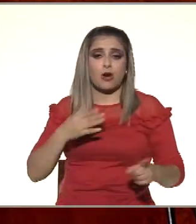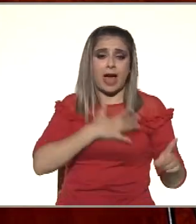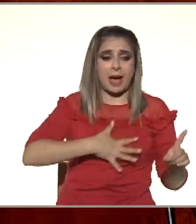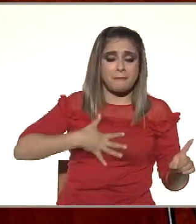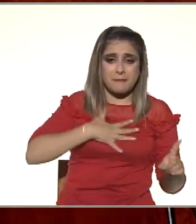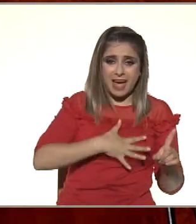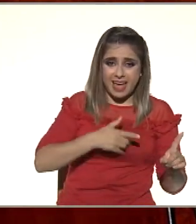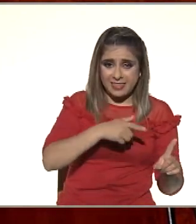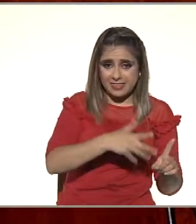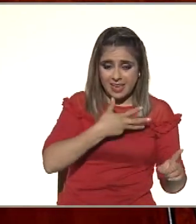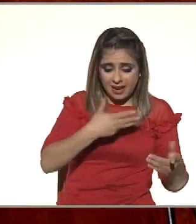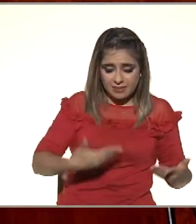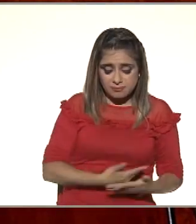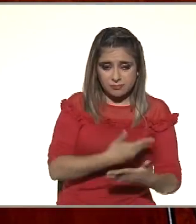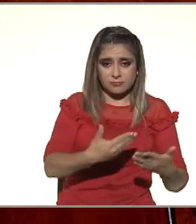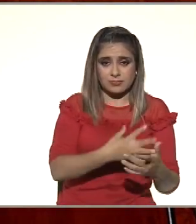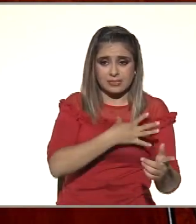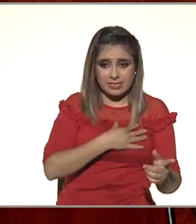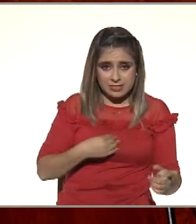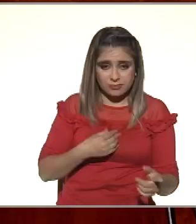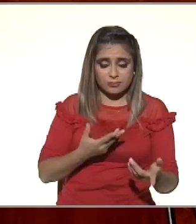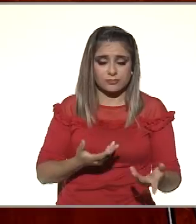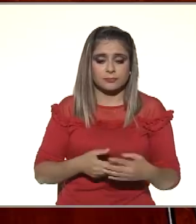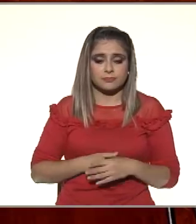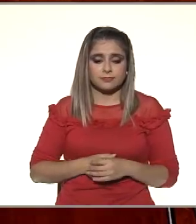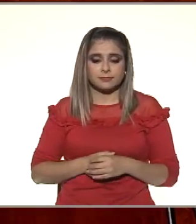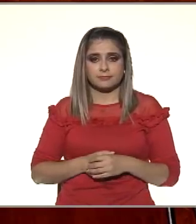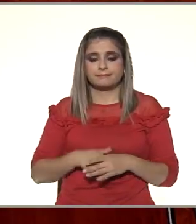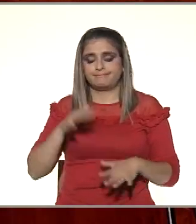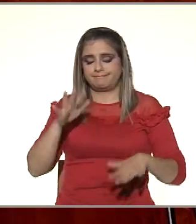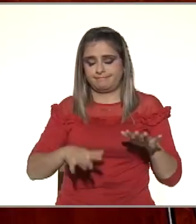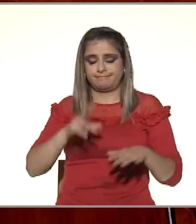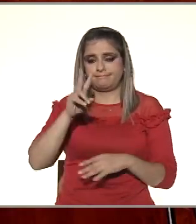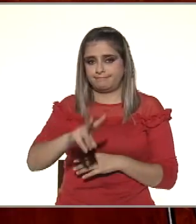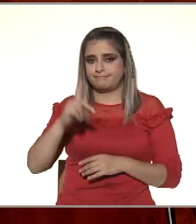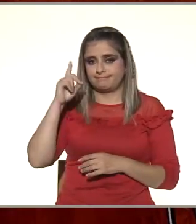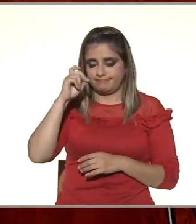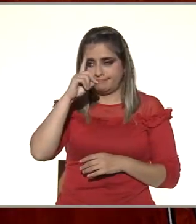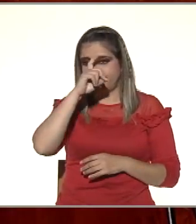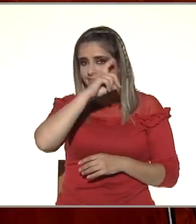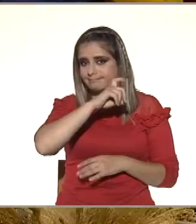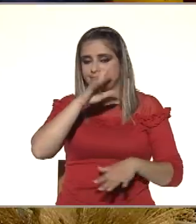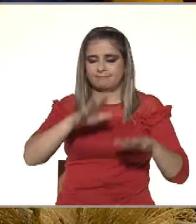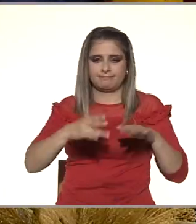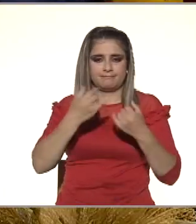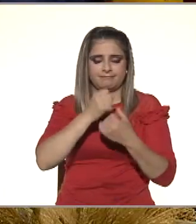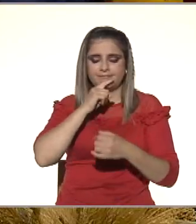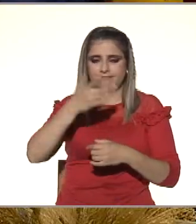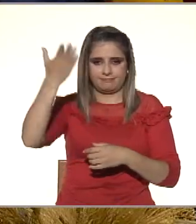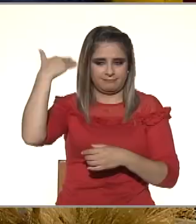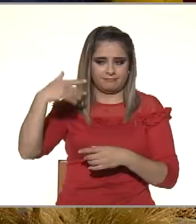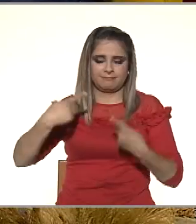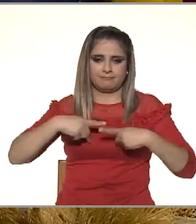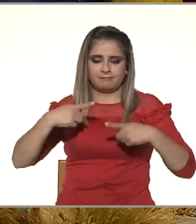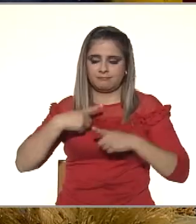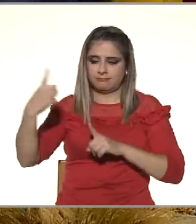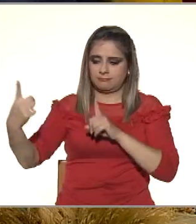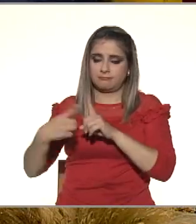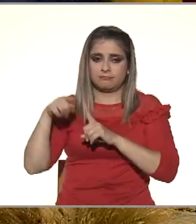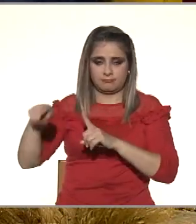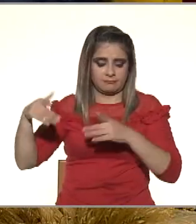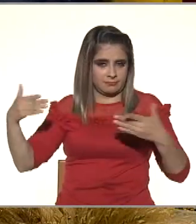persona, los hijos que nacen en el engaño, que a veces así es. A veces también tuve un paciente que él